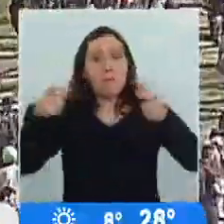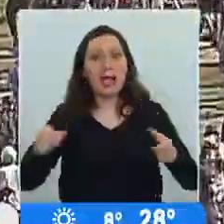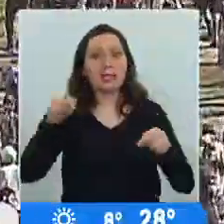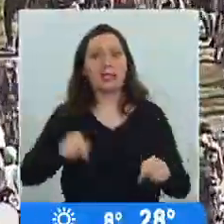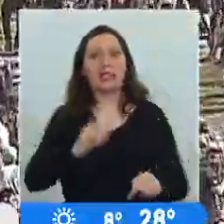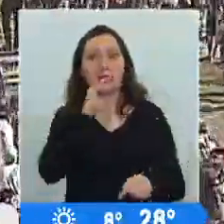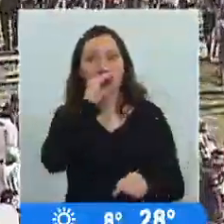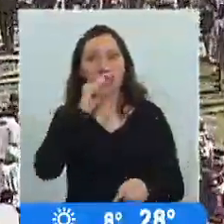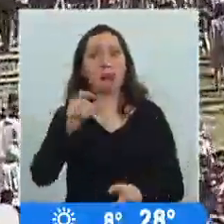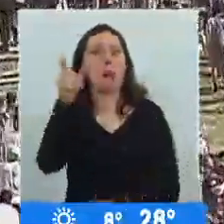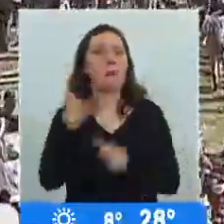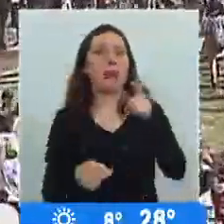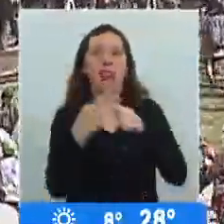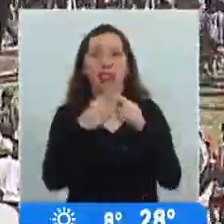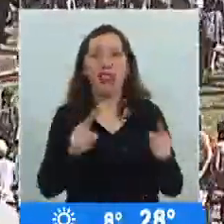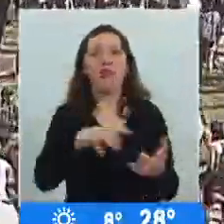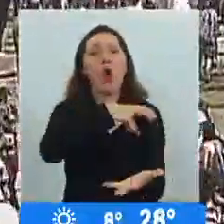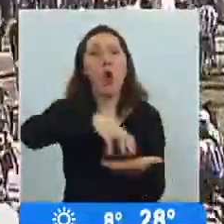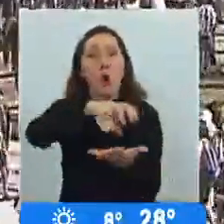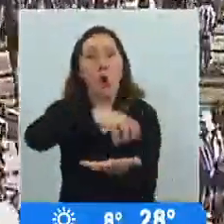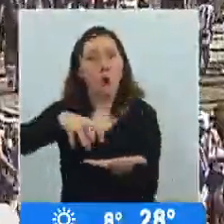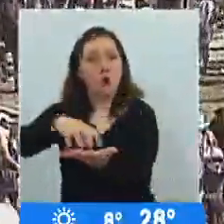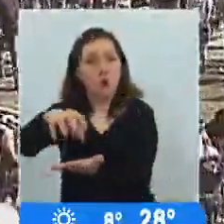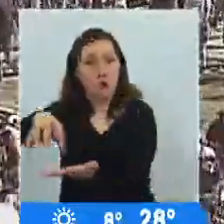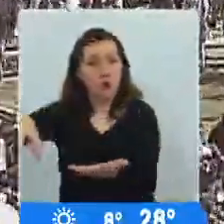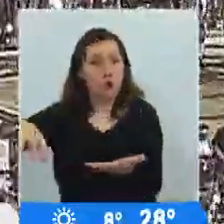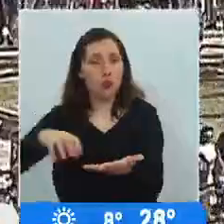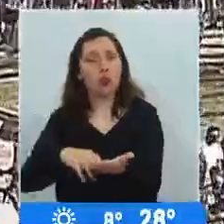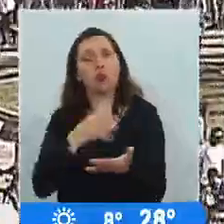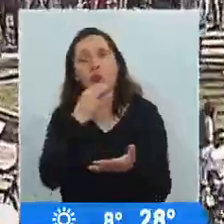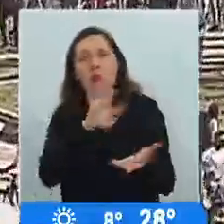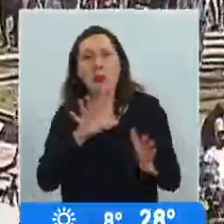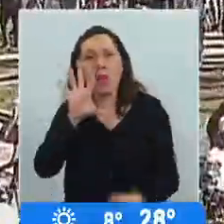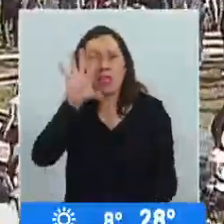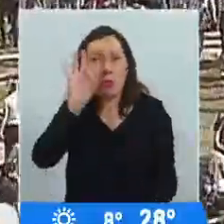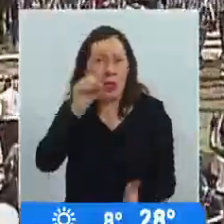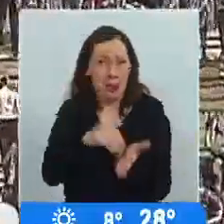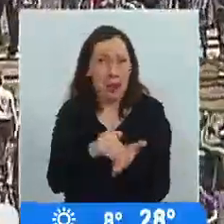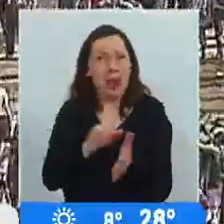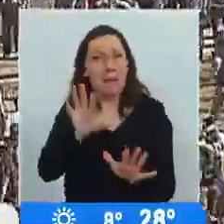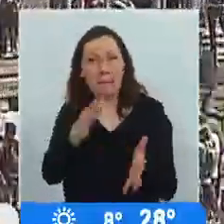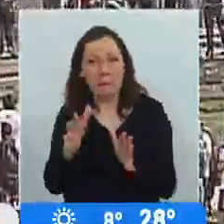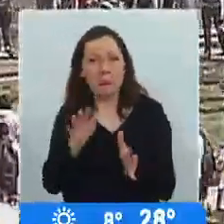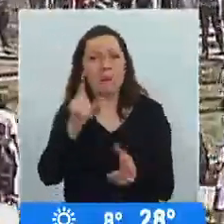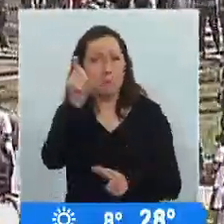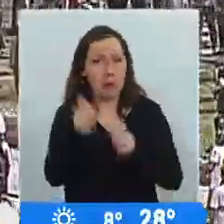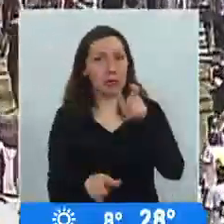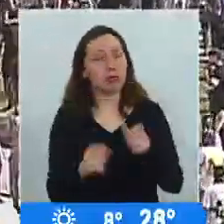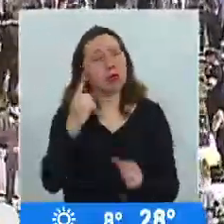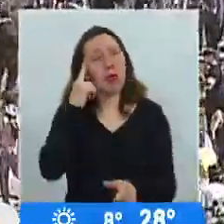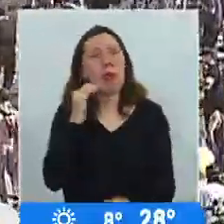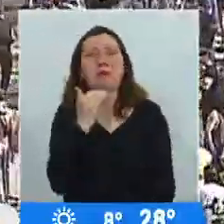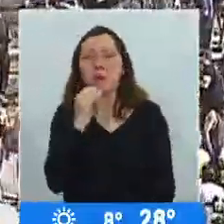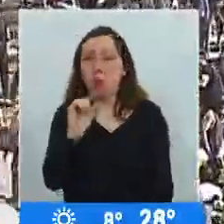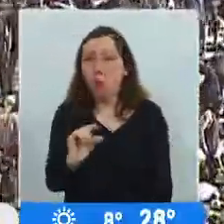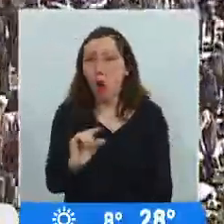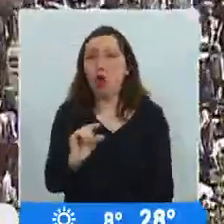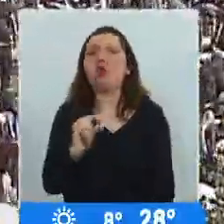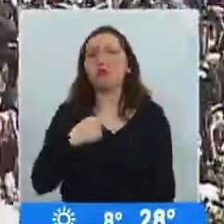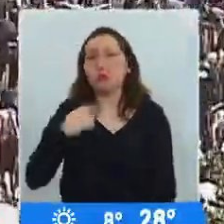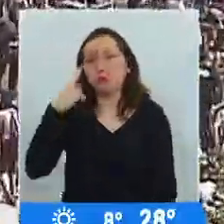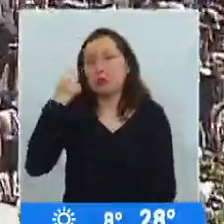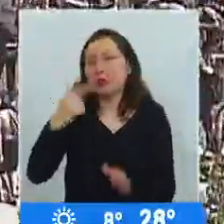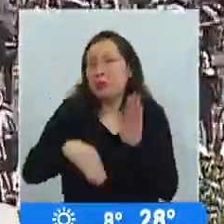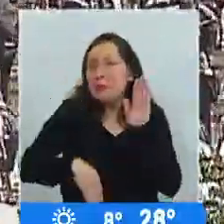Concepción, personas de diferentes comunas, y yo creo que si hablamos de 50.000 personas, quizás nos quedaríamos cortos